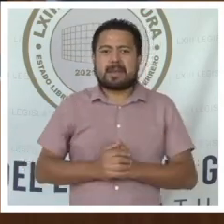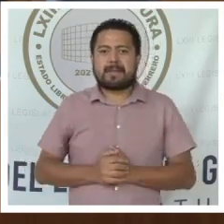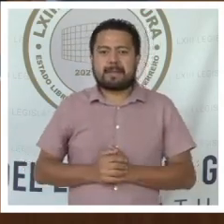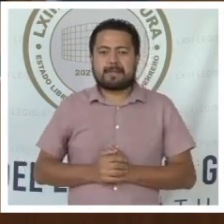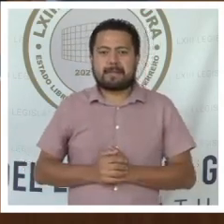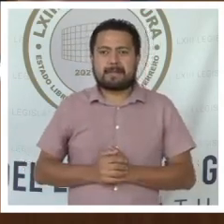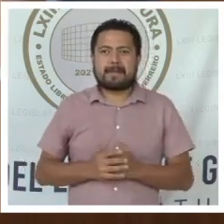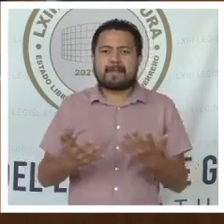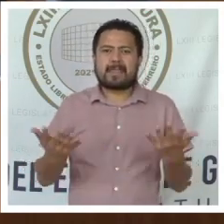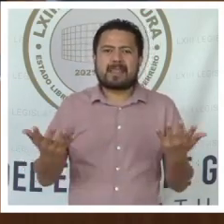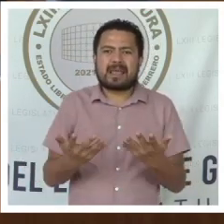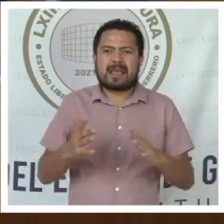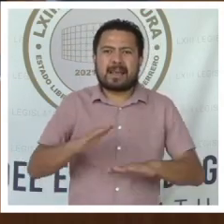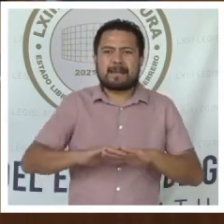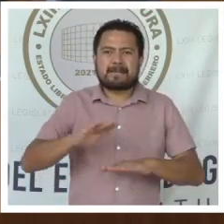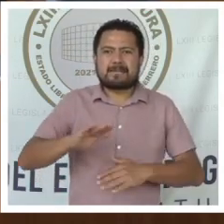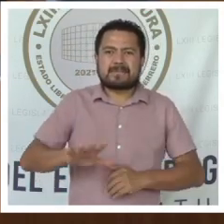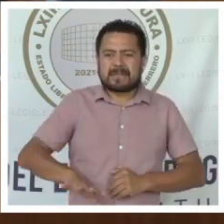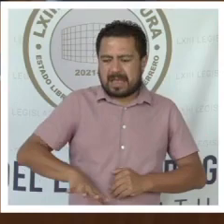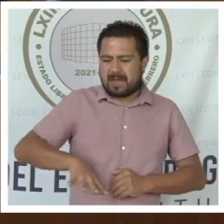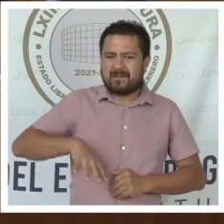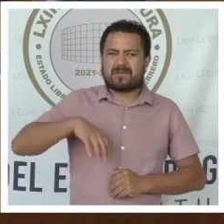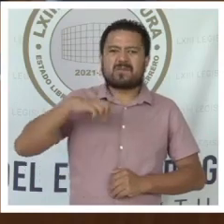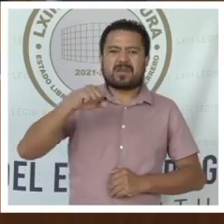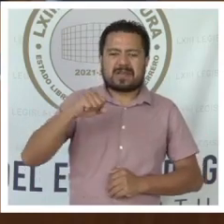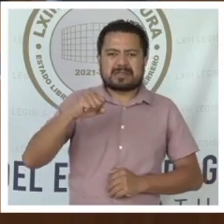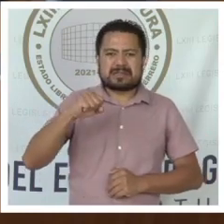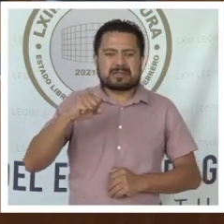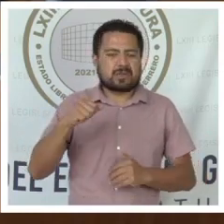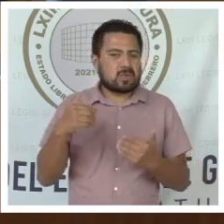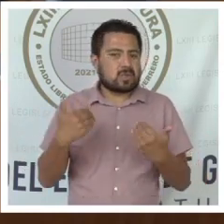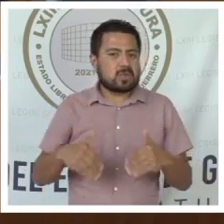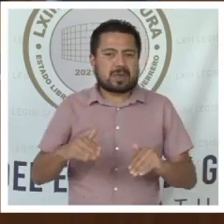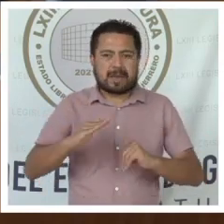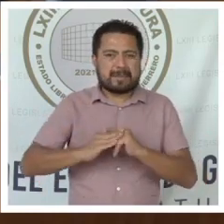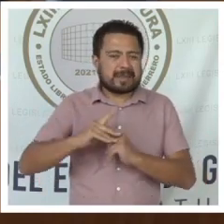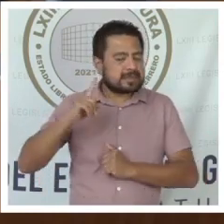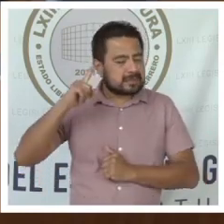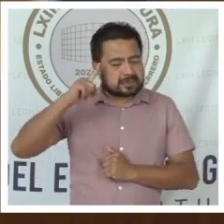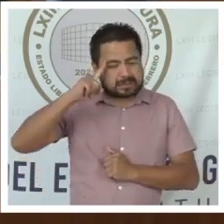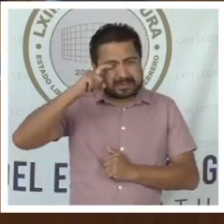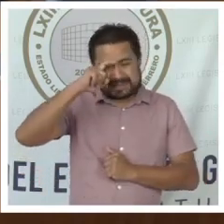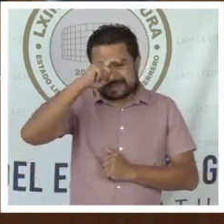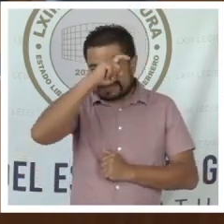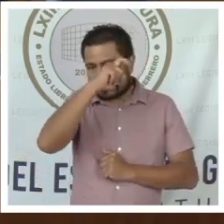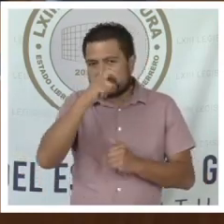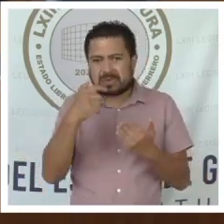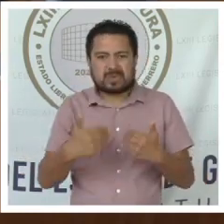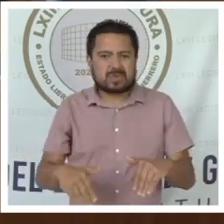se han hecho esfuerzos inhumanos Se podría decir